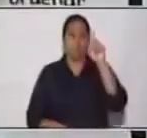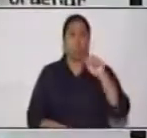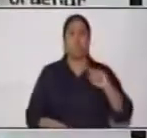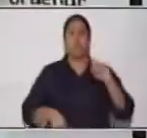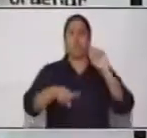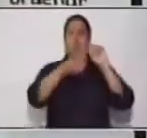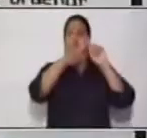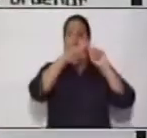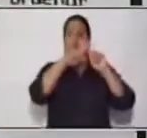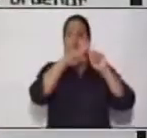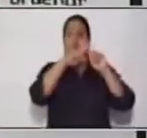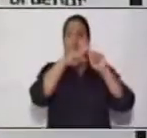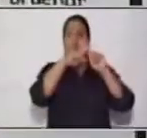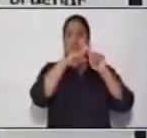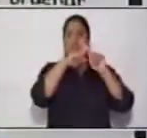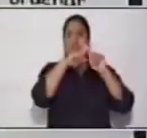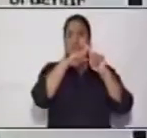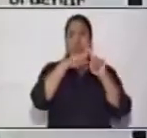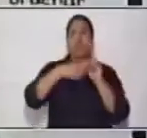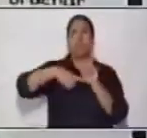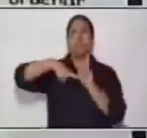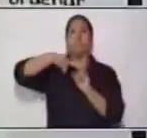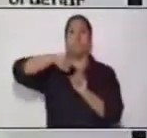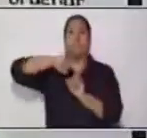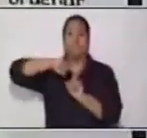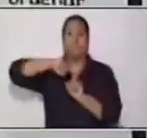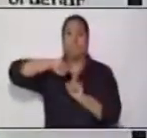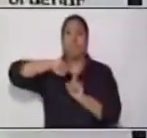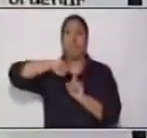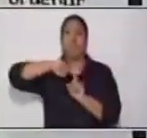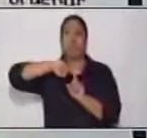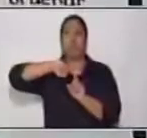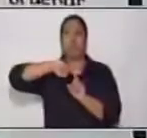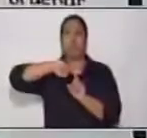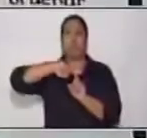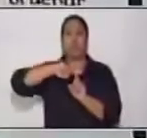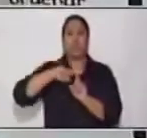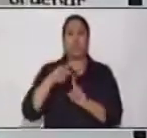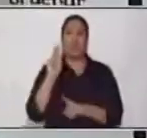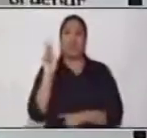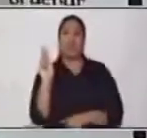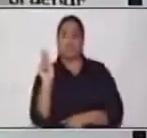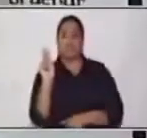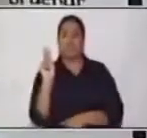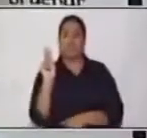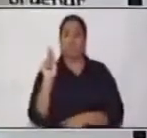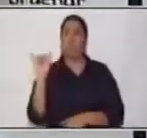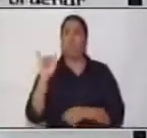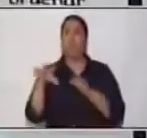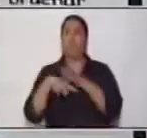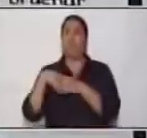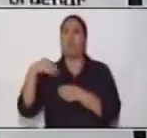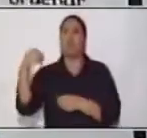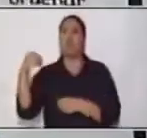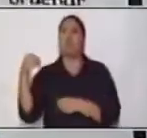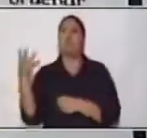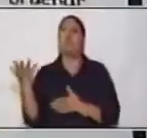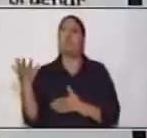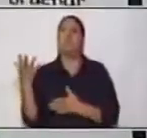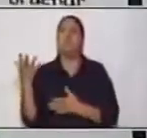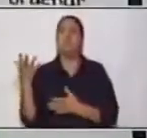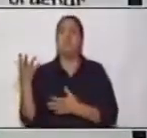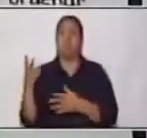investigador más lo que trabaja el segundo investigador. Y entre ellos dos van a trabajar